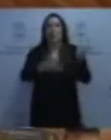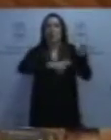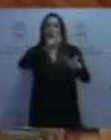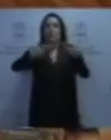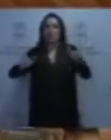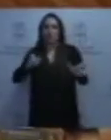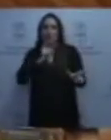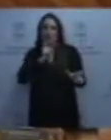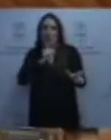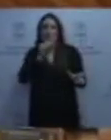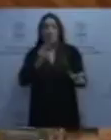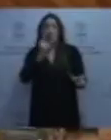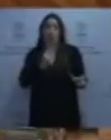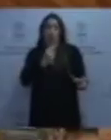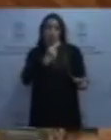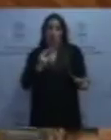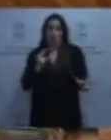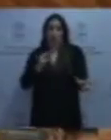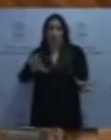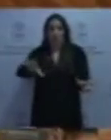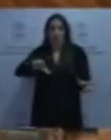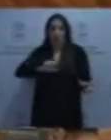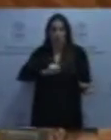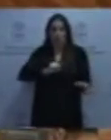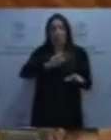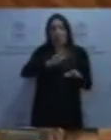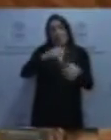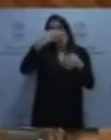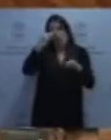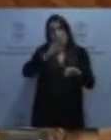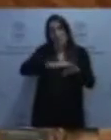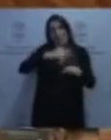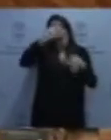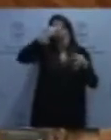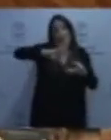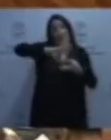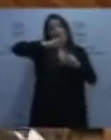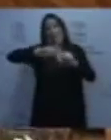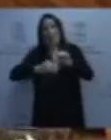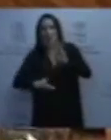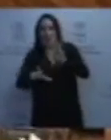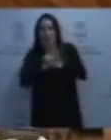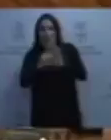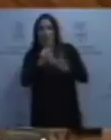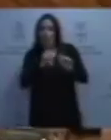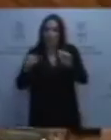al mandato del sentido común para convertir ese sentido común en ley y con ello hacer